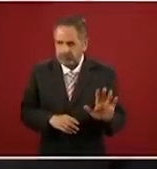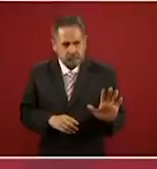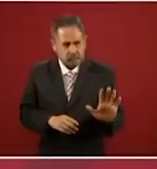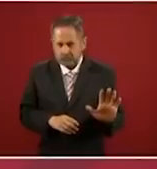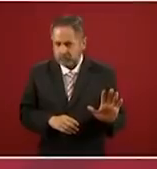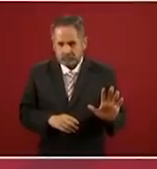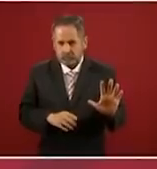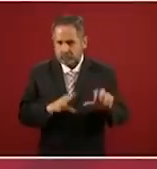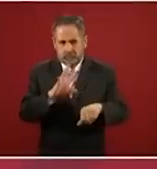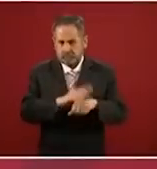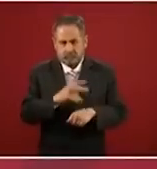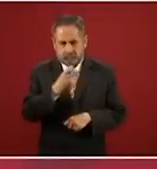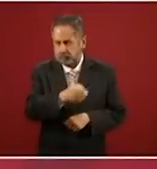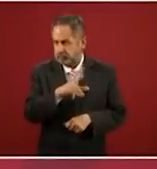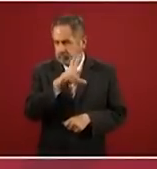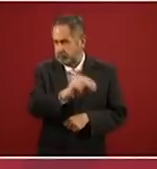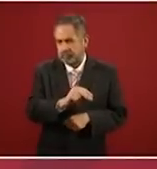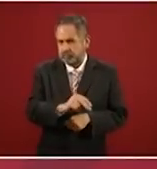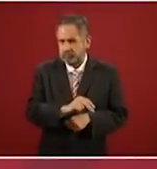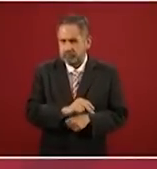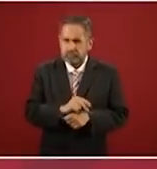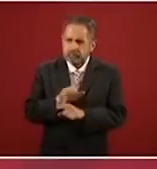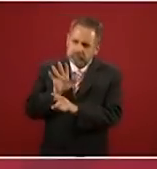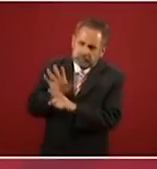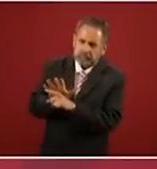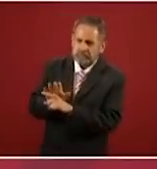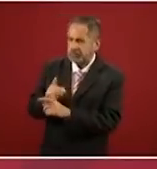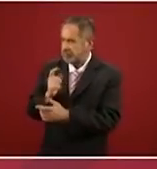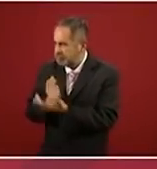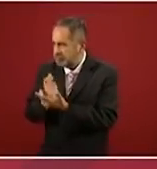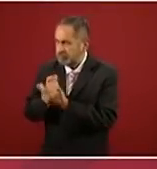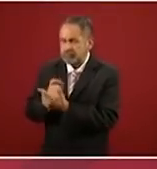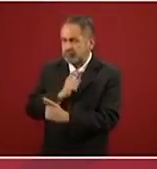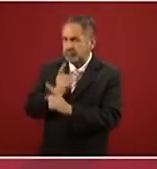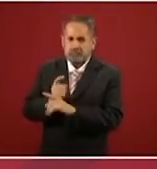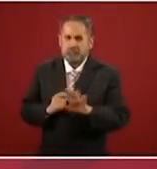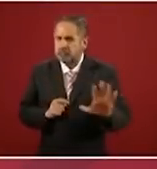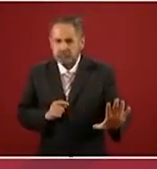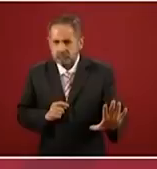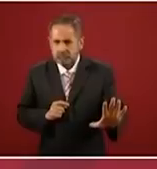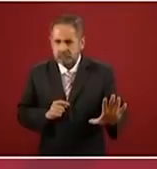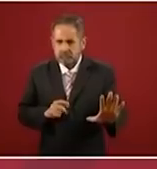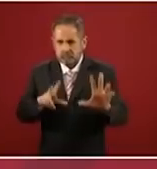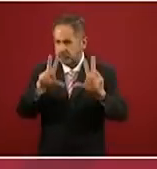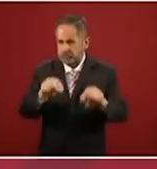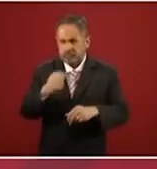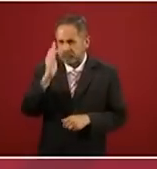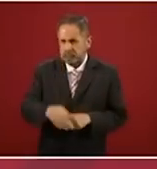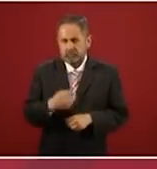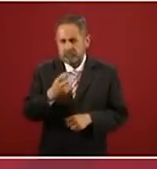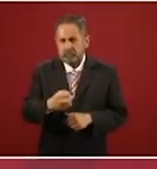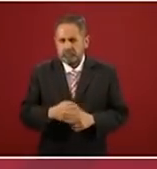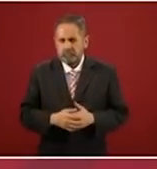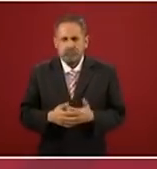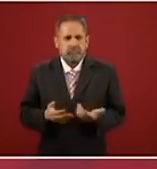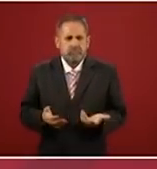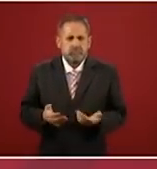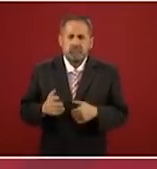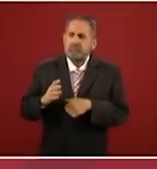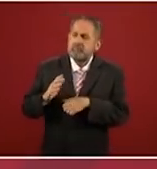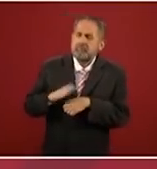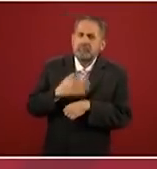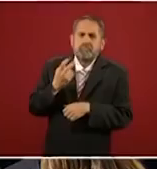ningún acoso ni ninguna represión no se acepta eso y por qué entonces